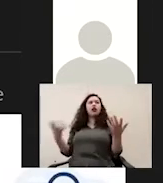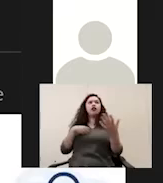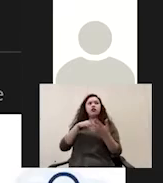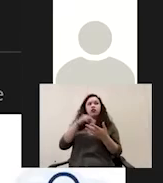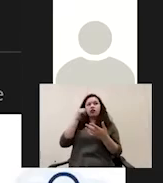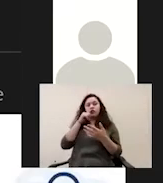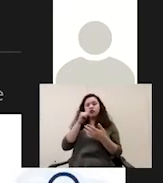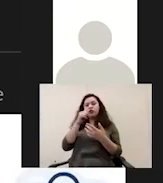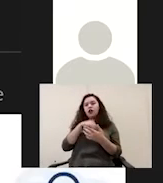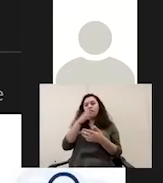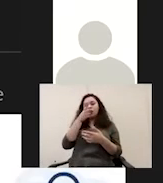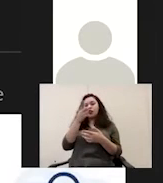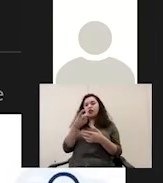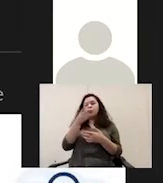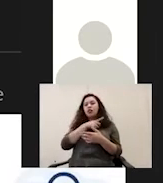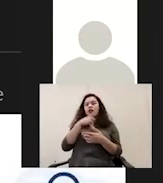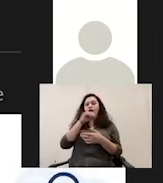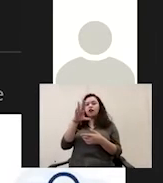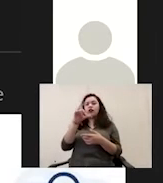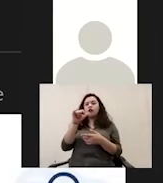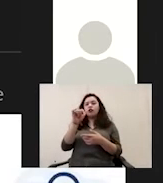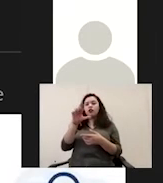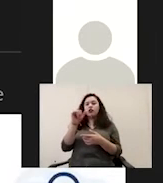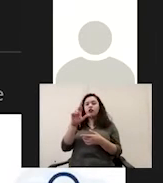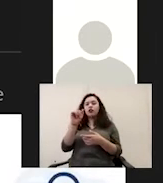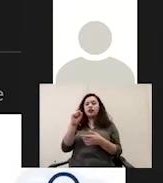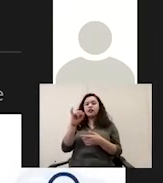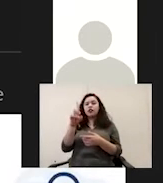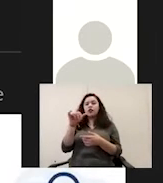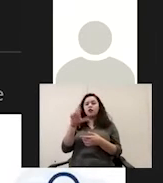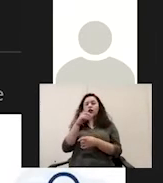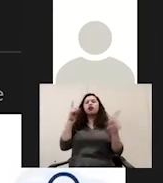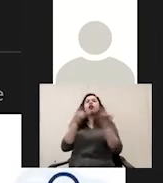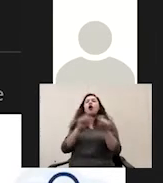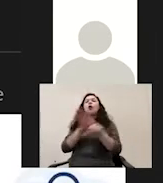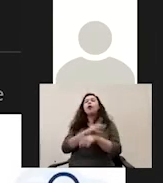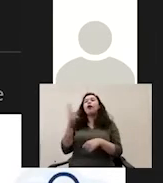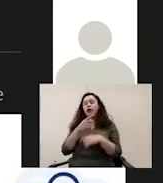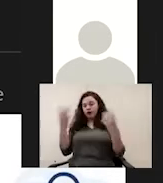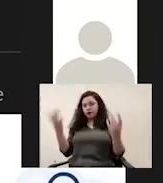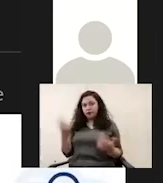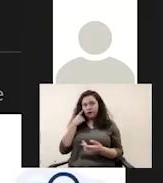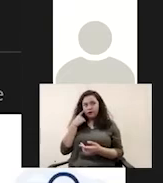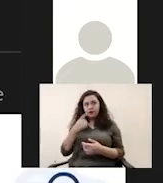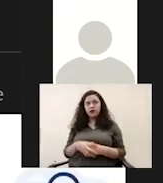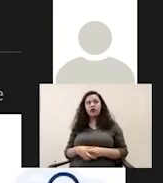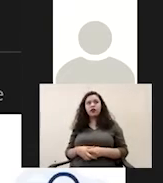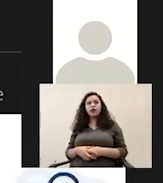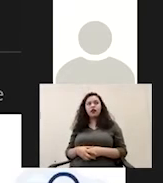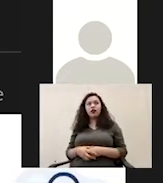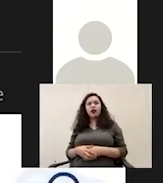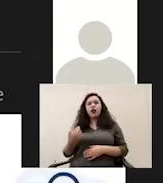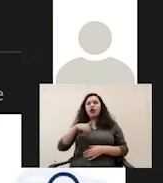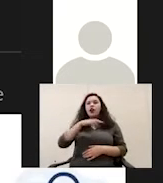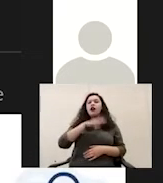pedimos que hagan una medición de cloro residual. ¿Esto con qué finalidad? El agua que nosotros vamos a utilizar